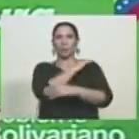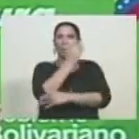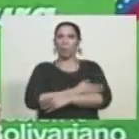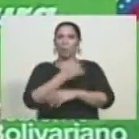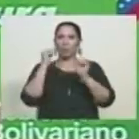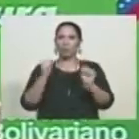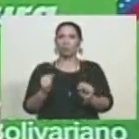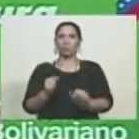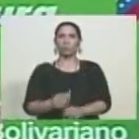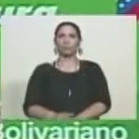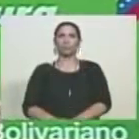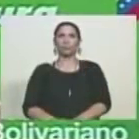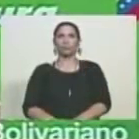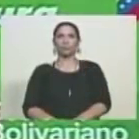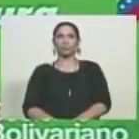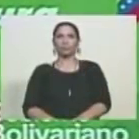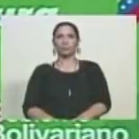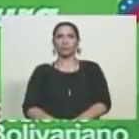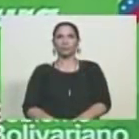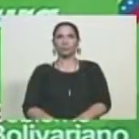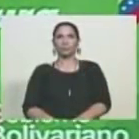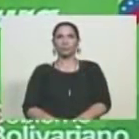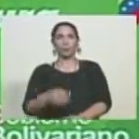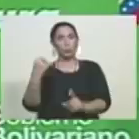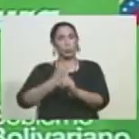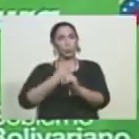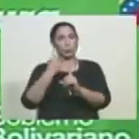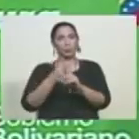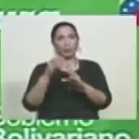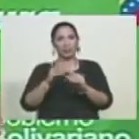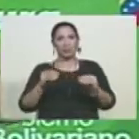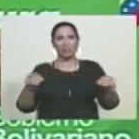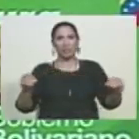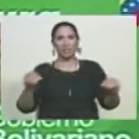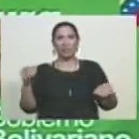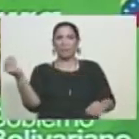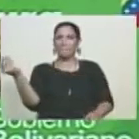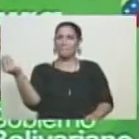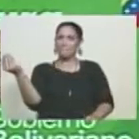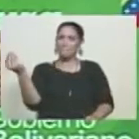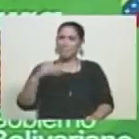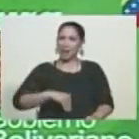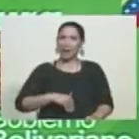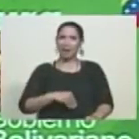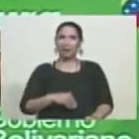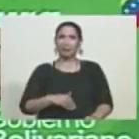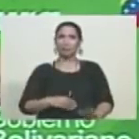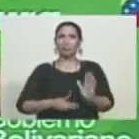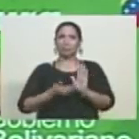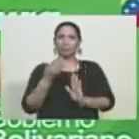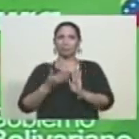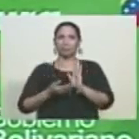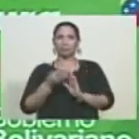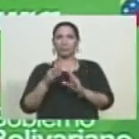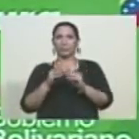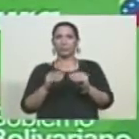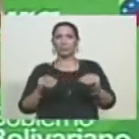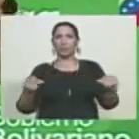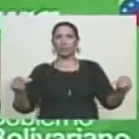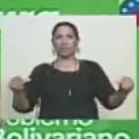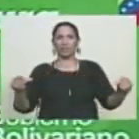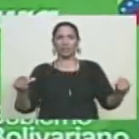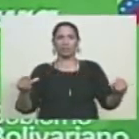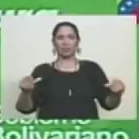poderosos. Y la lucha por la tierra es la lucha más crujiente que hay en el terreno de la lucha de